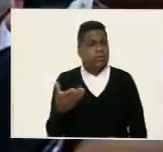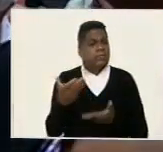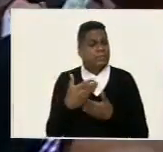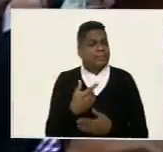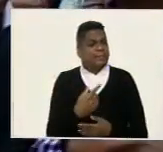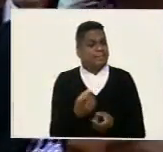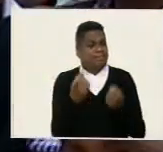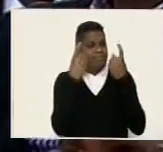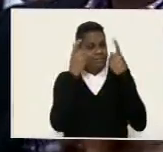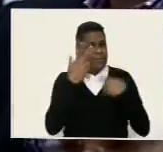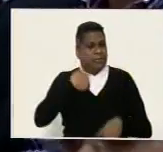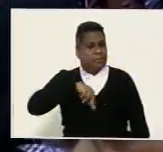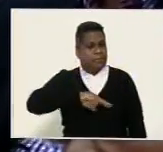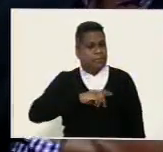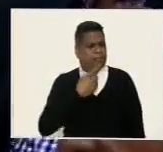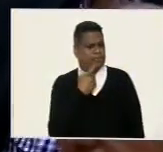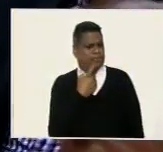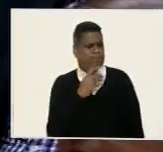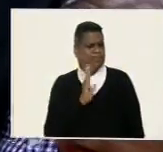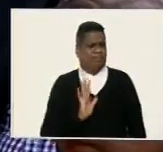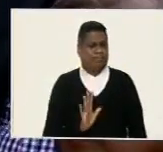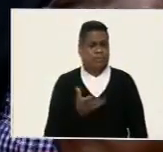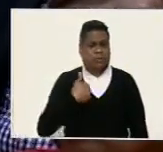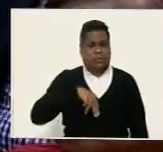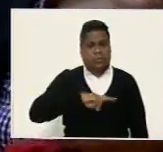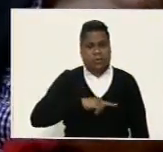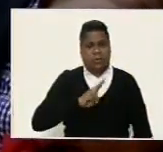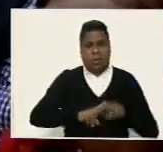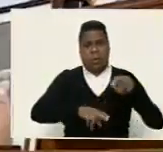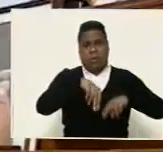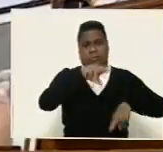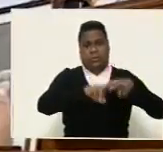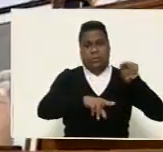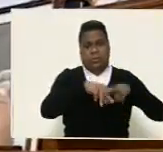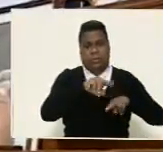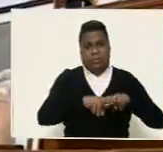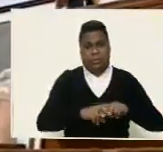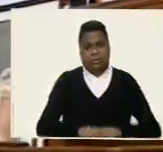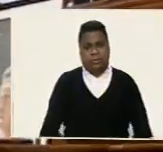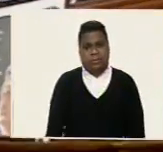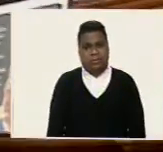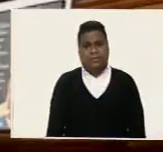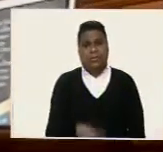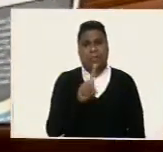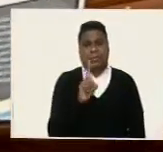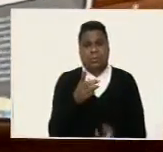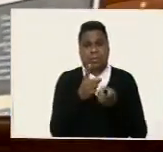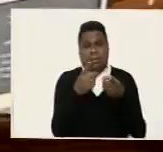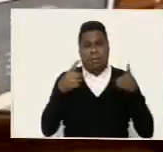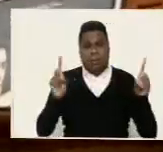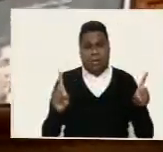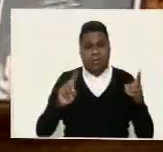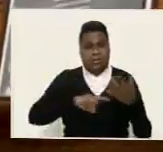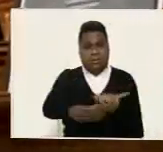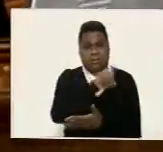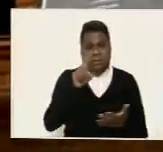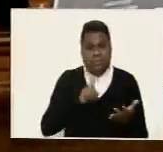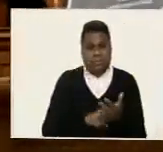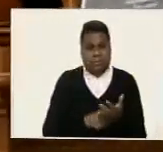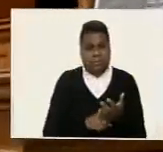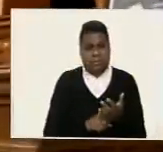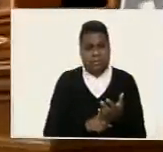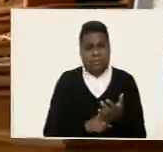dar lecciones a nosotros. Nosotros que hemos construido una democracia plena,